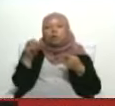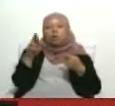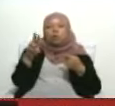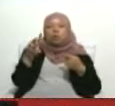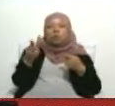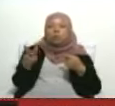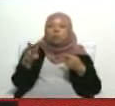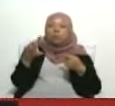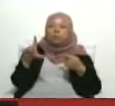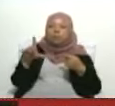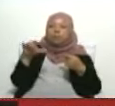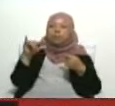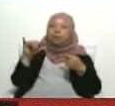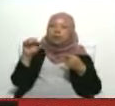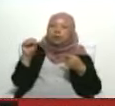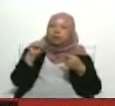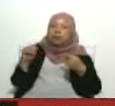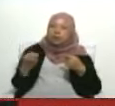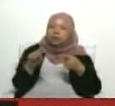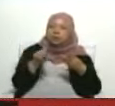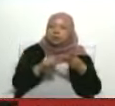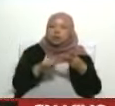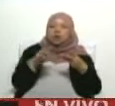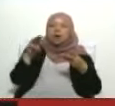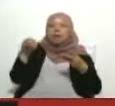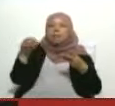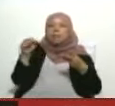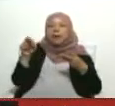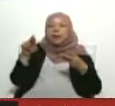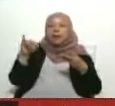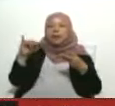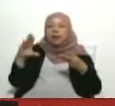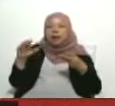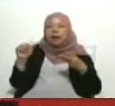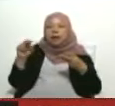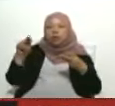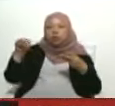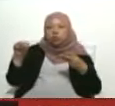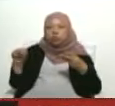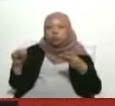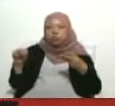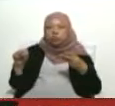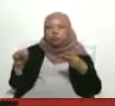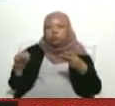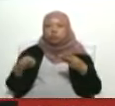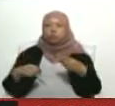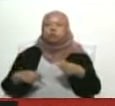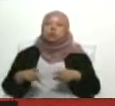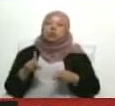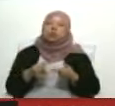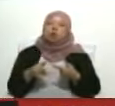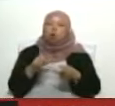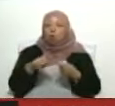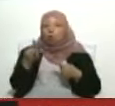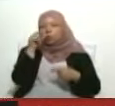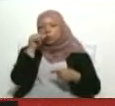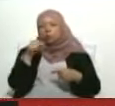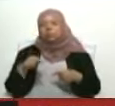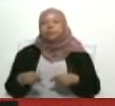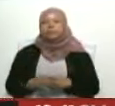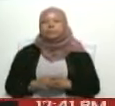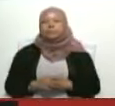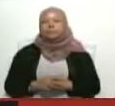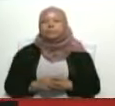Marín, María Sebastiana Barráez, Mario Carratú Molina